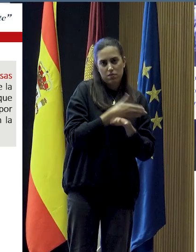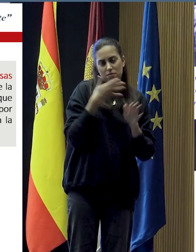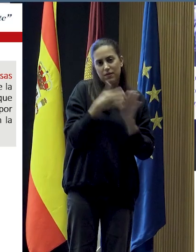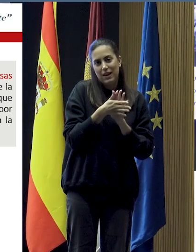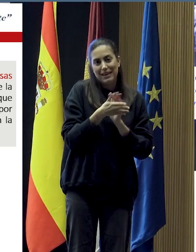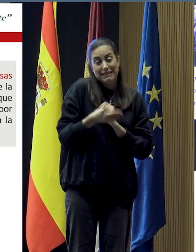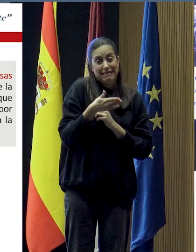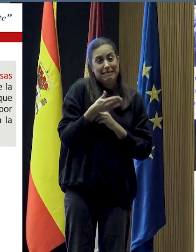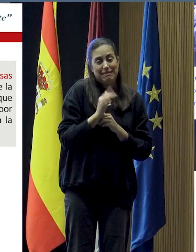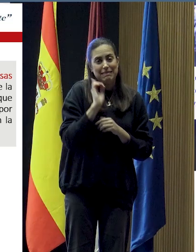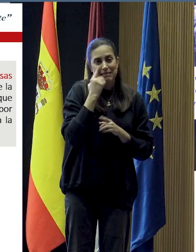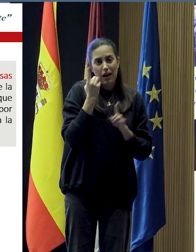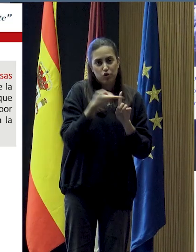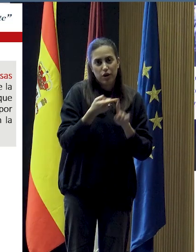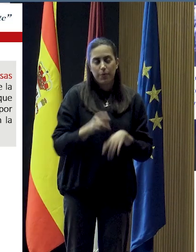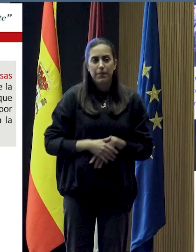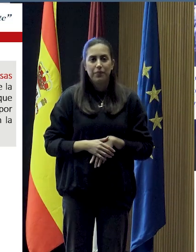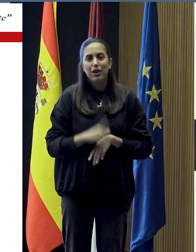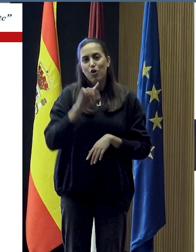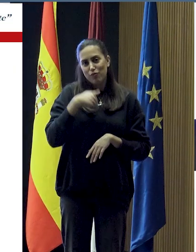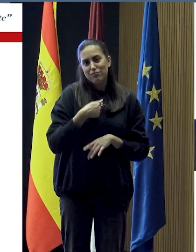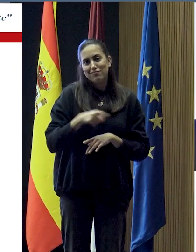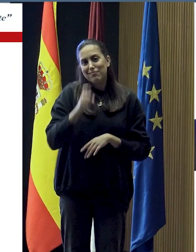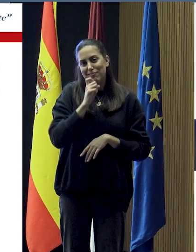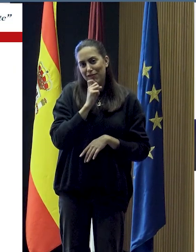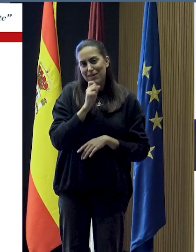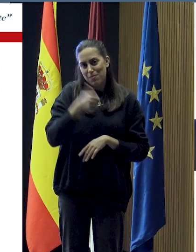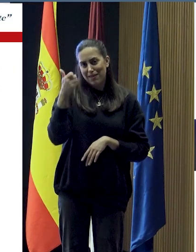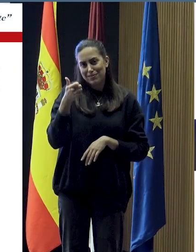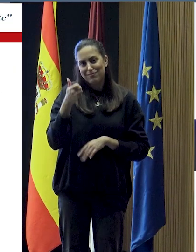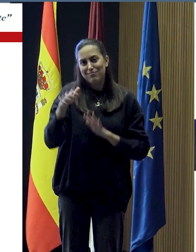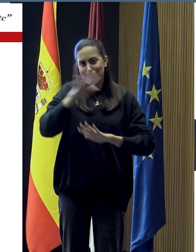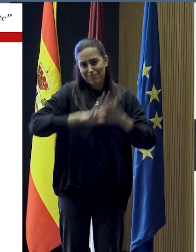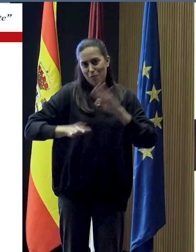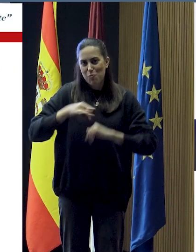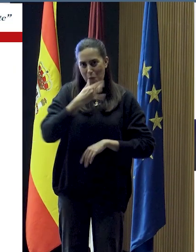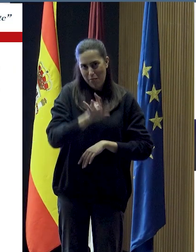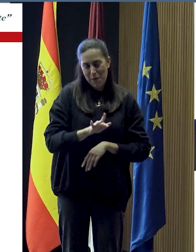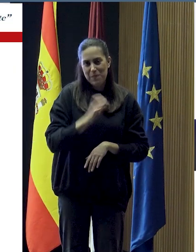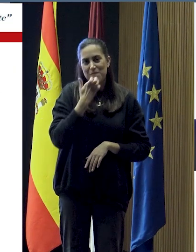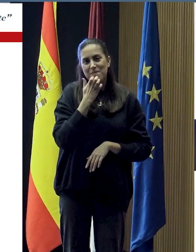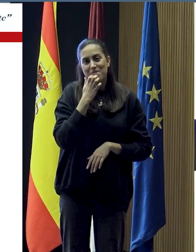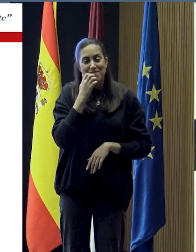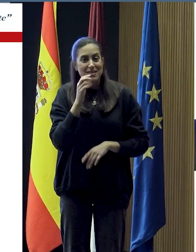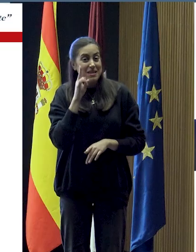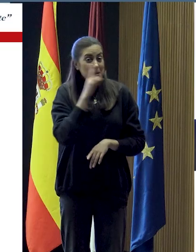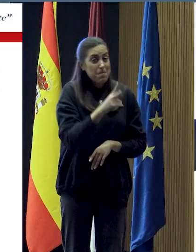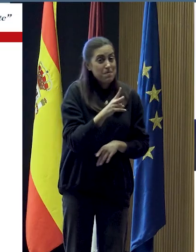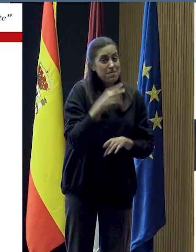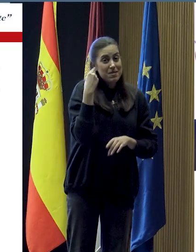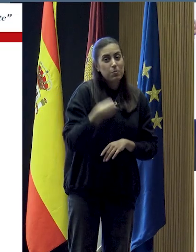¿Vale? Claro, puedo rizar el rizo y lo que hago después es mirar eso mismo, pero con marcadores específicos como